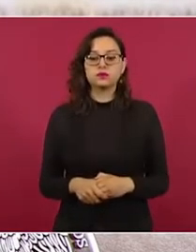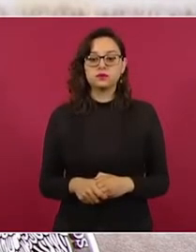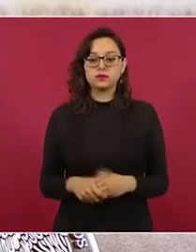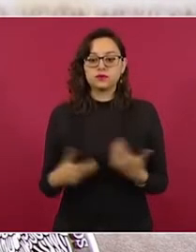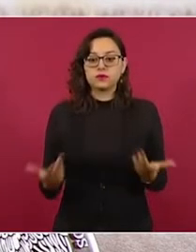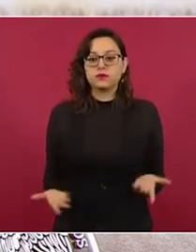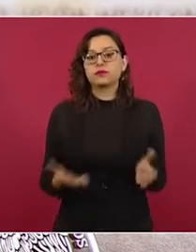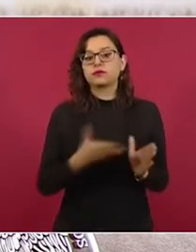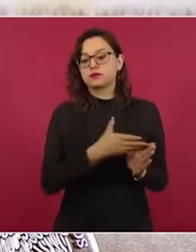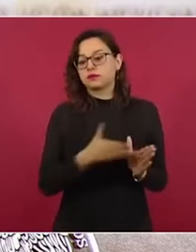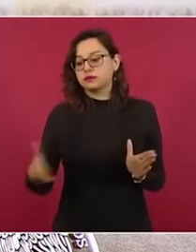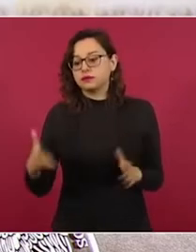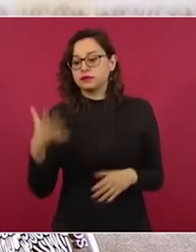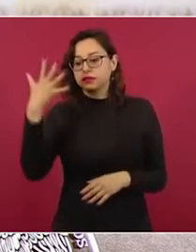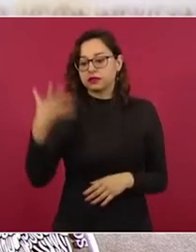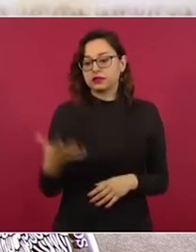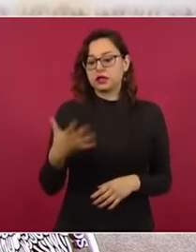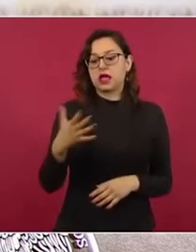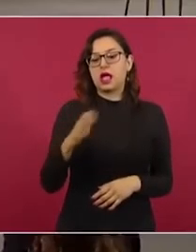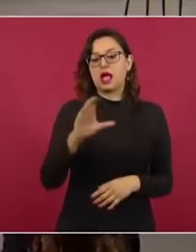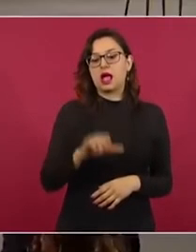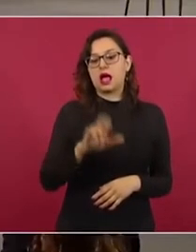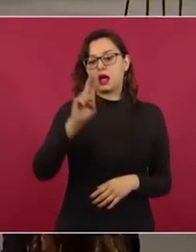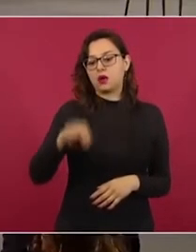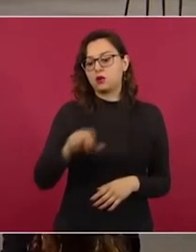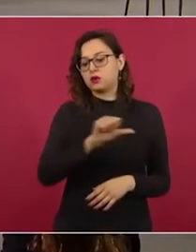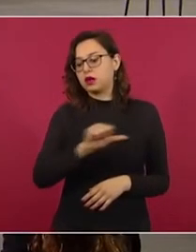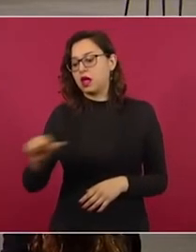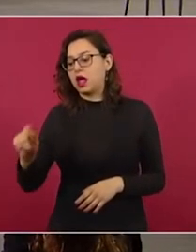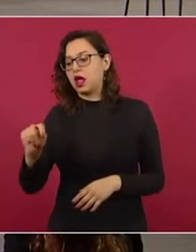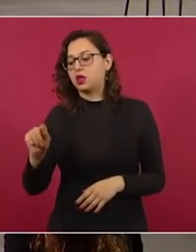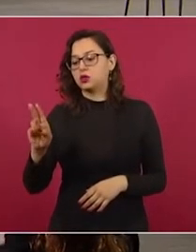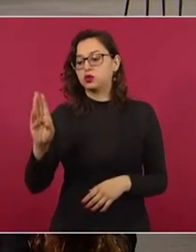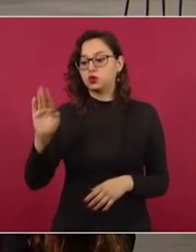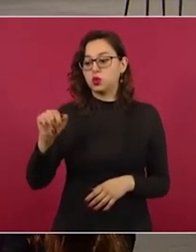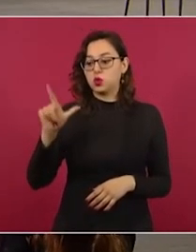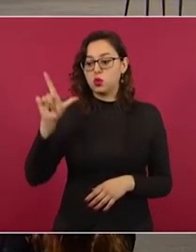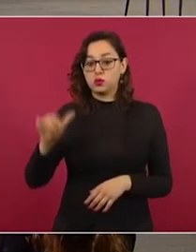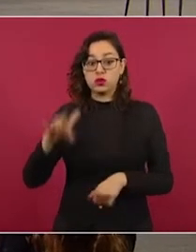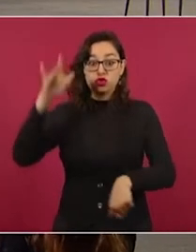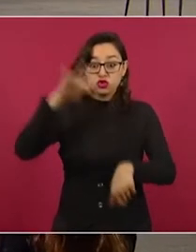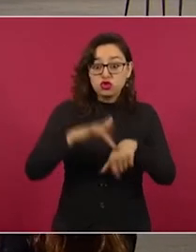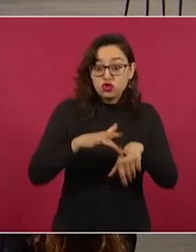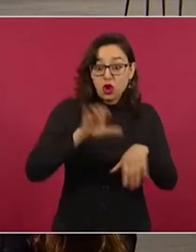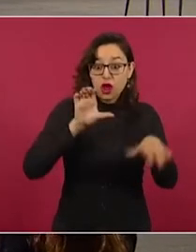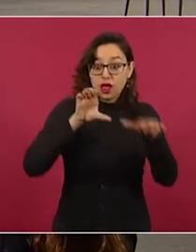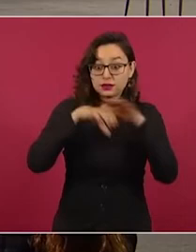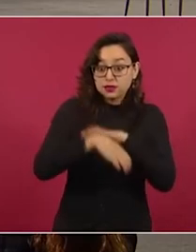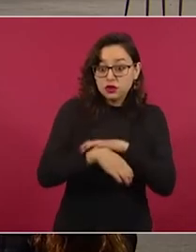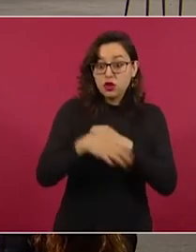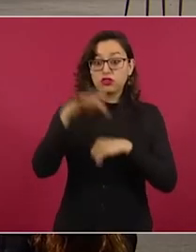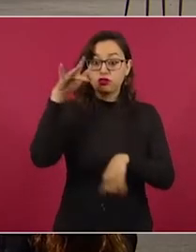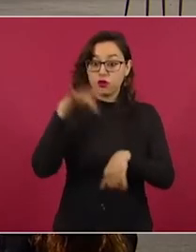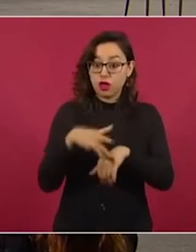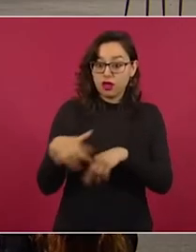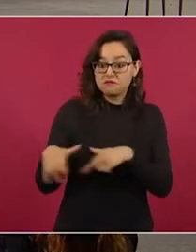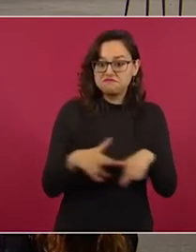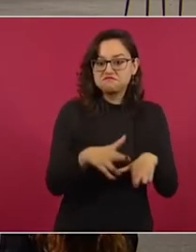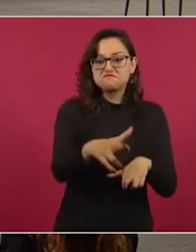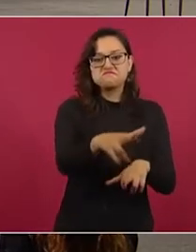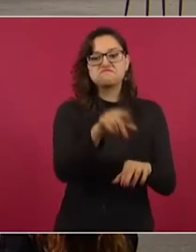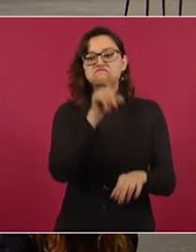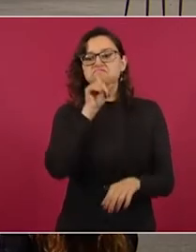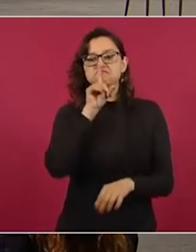tramo 5 del Tren Maya, Cancún-Tulum, no se afectarán cenotes ni ríos subterráneos.